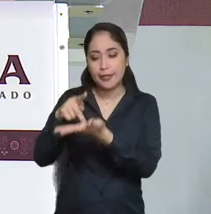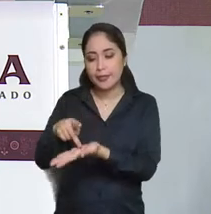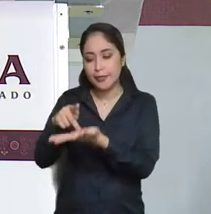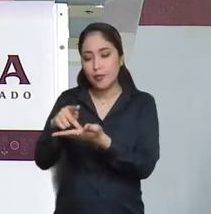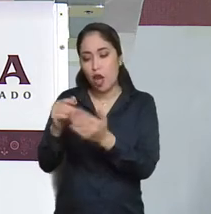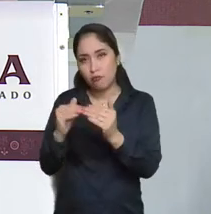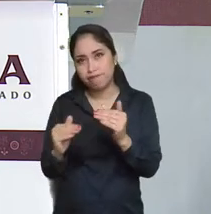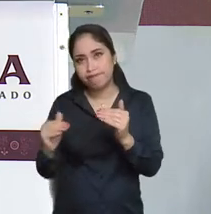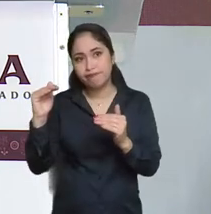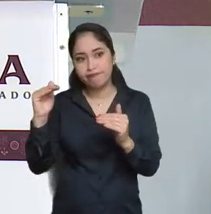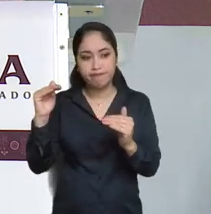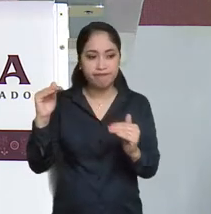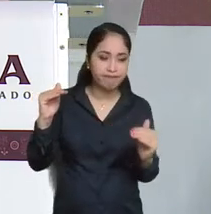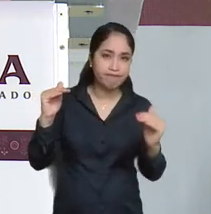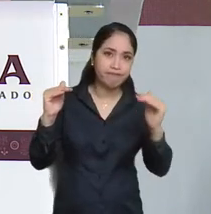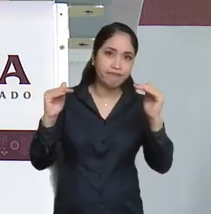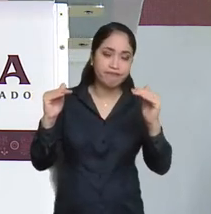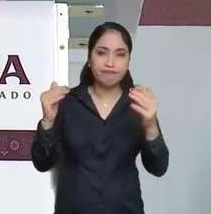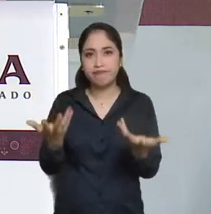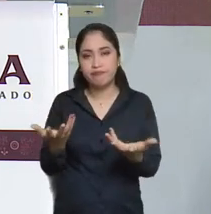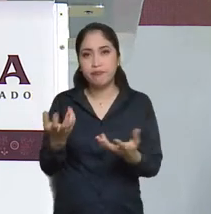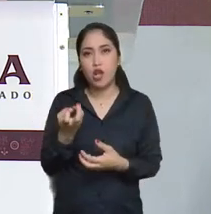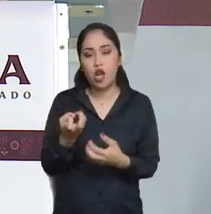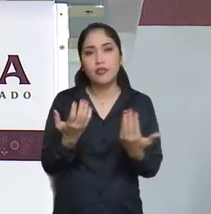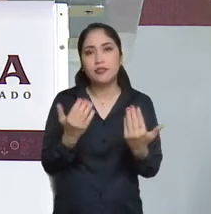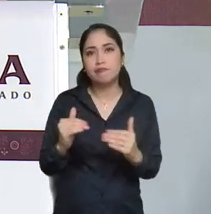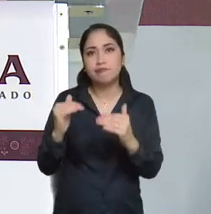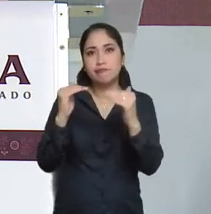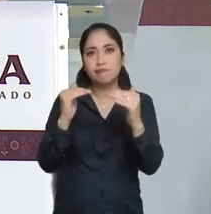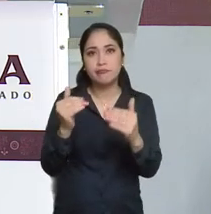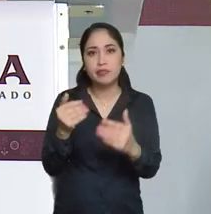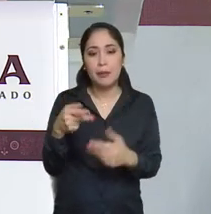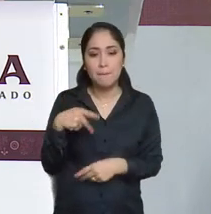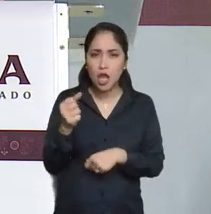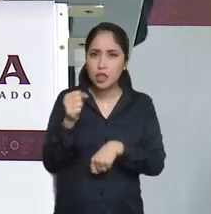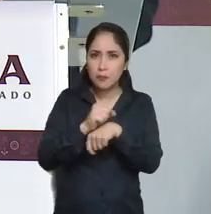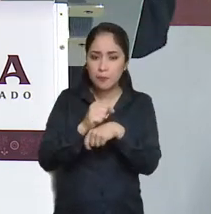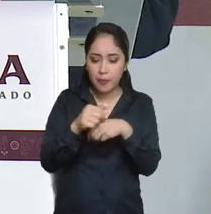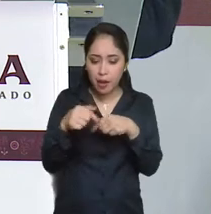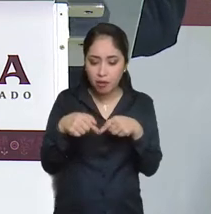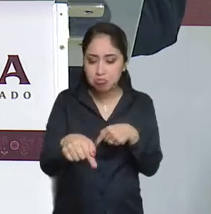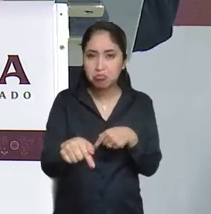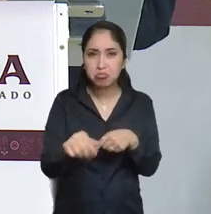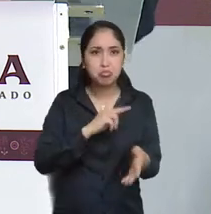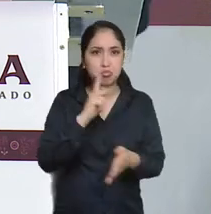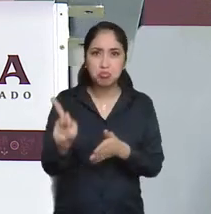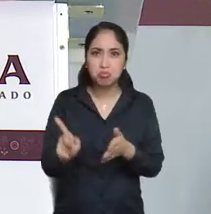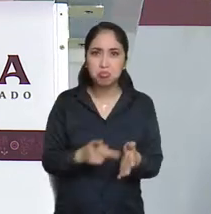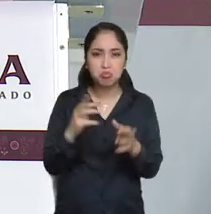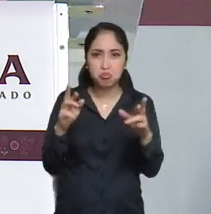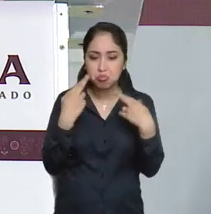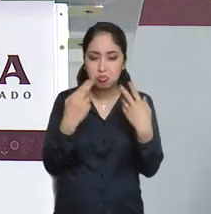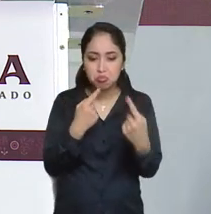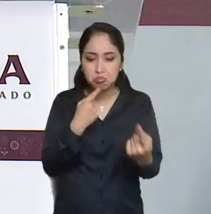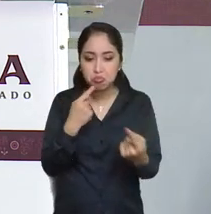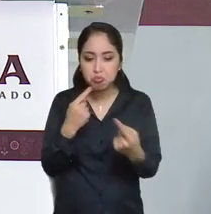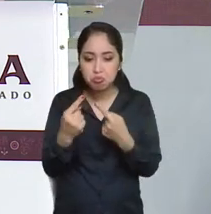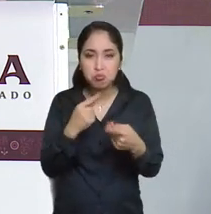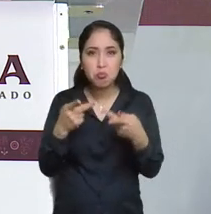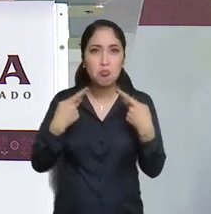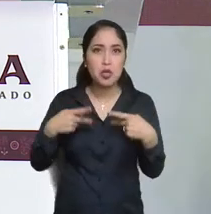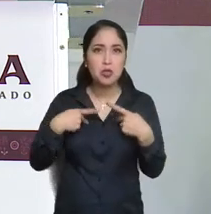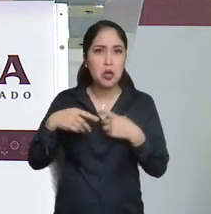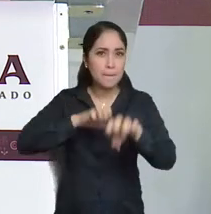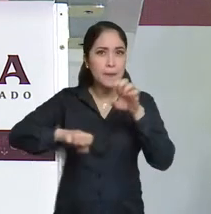Acatando sus indicaciones, esta semana tendremos una reunión, nueva reunión con los industriales de la masa y la tortilla. Se ha incorporado